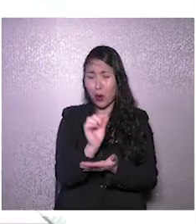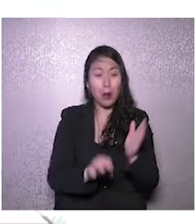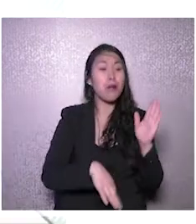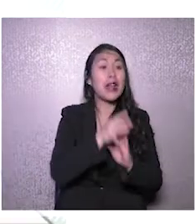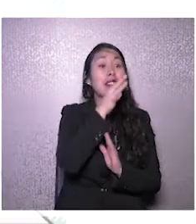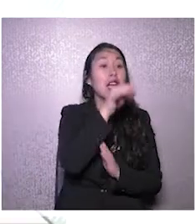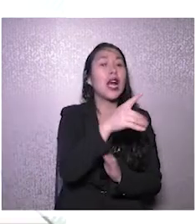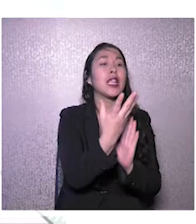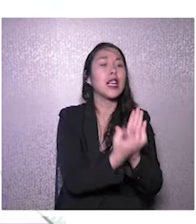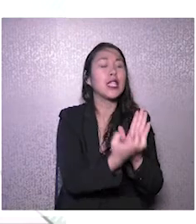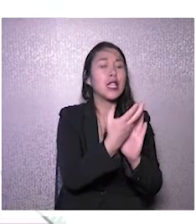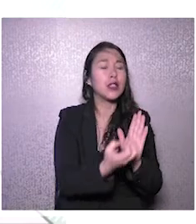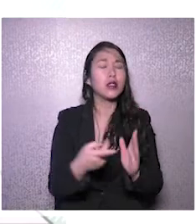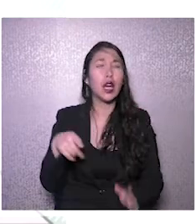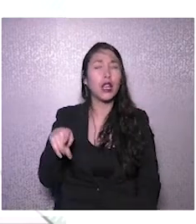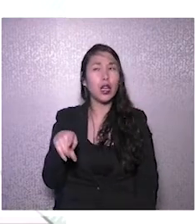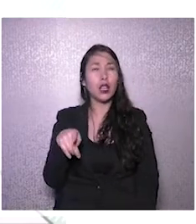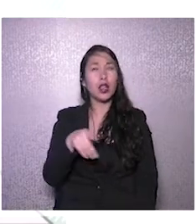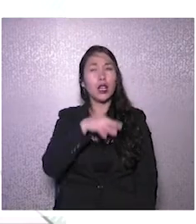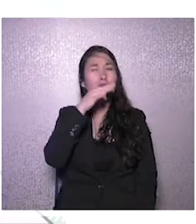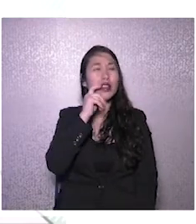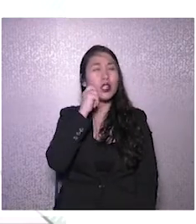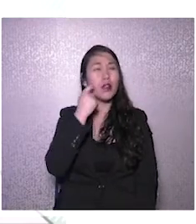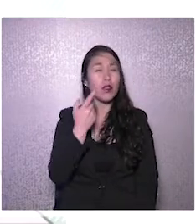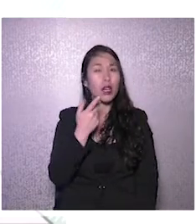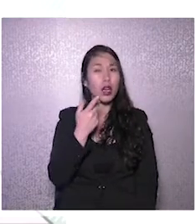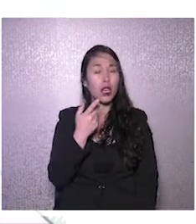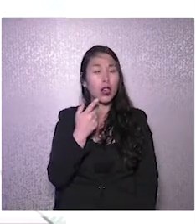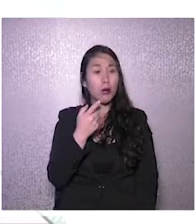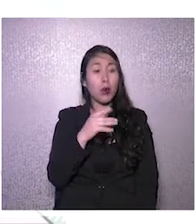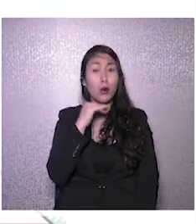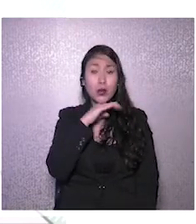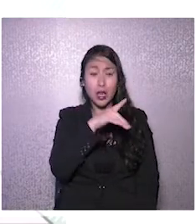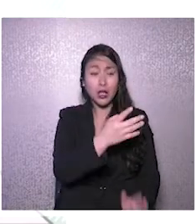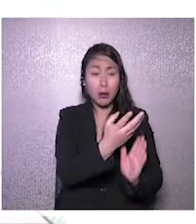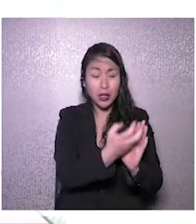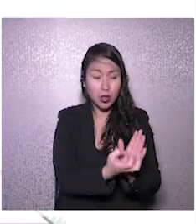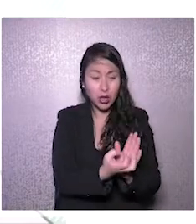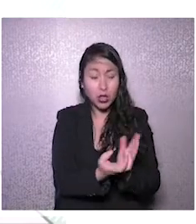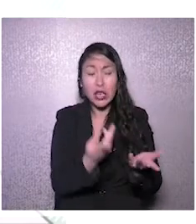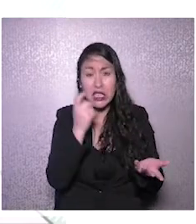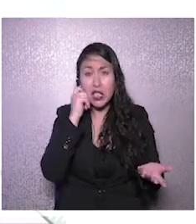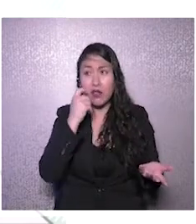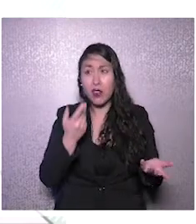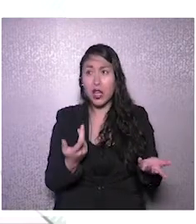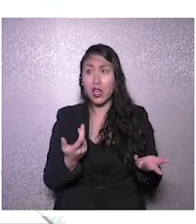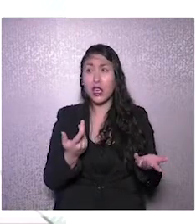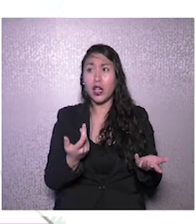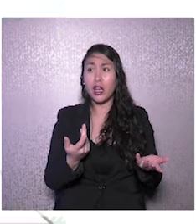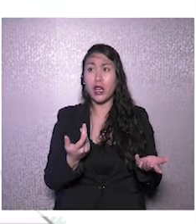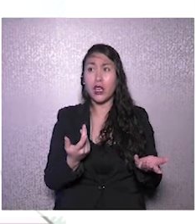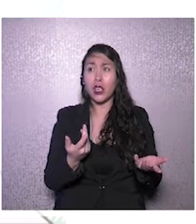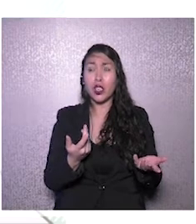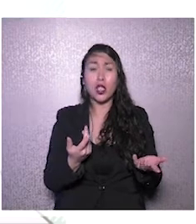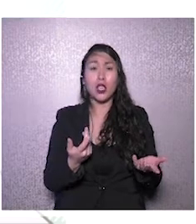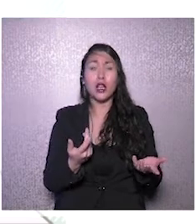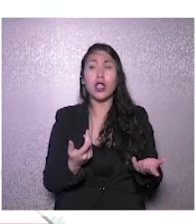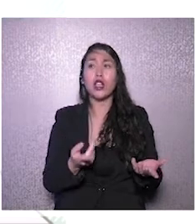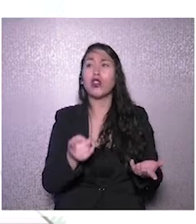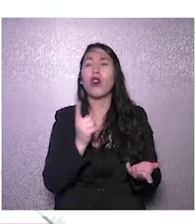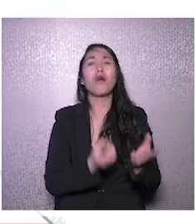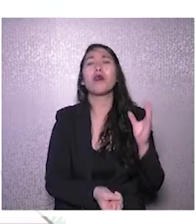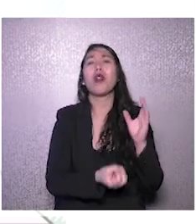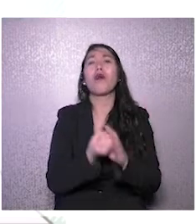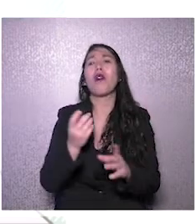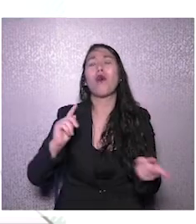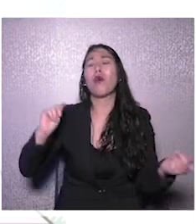que hay que considerar estas intervenciones como lo que son. Lo que hablábamos recién, el implementar un registro médico electrónico no es una nueva versión